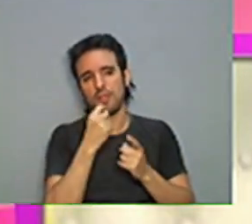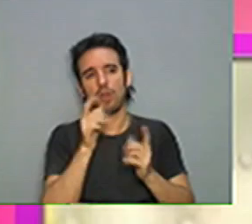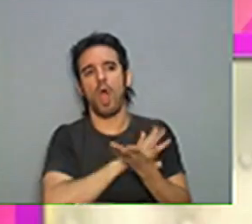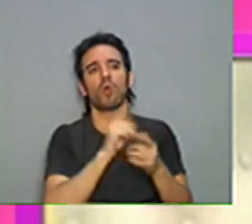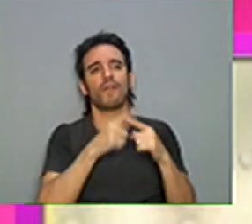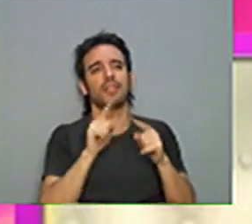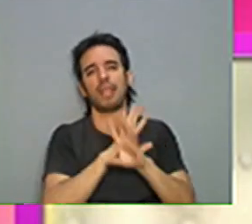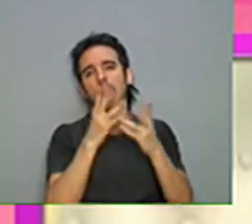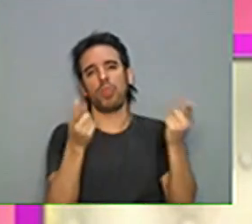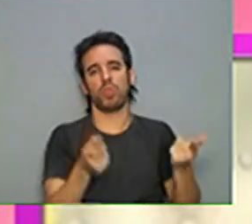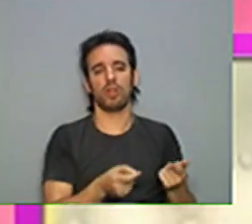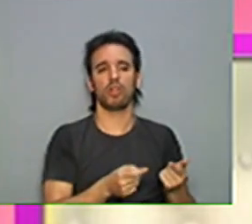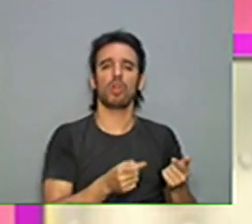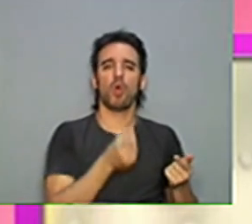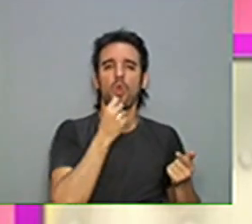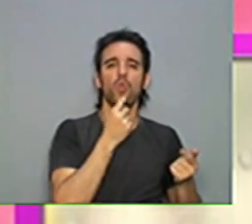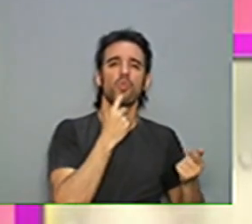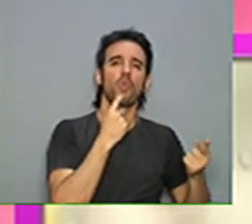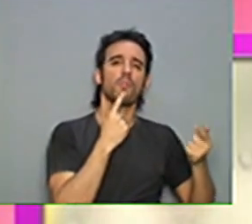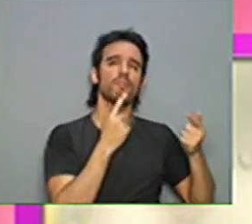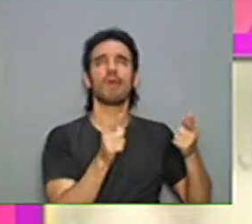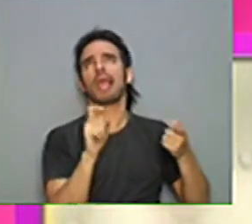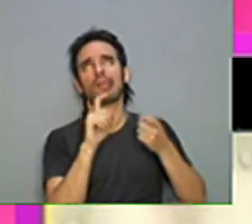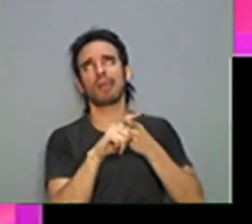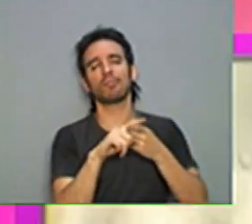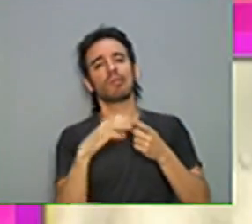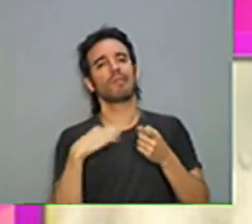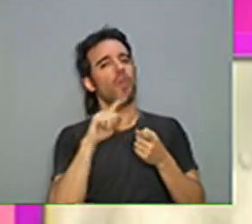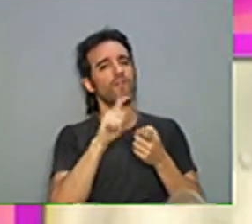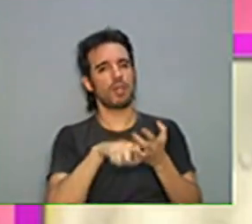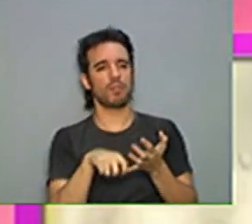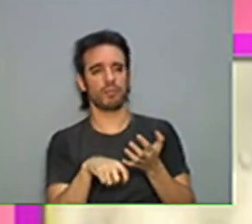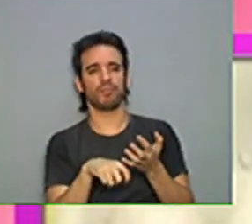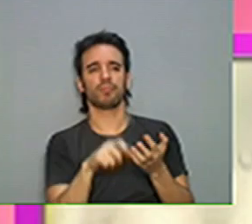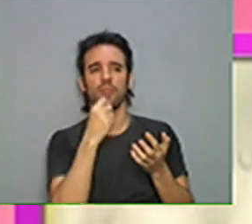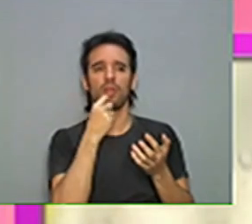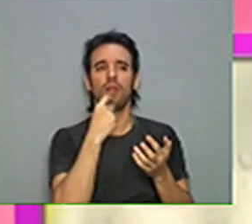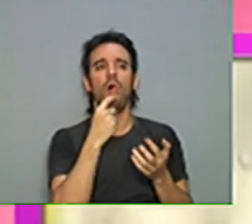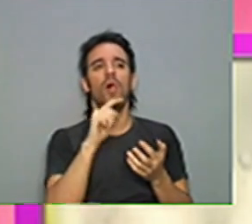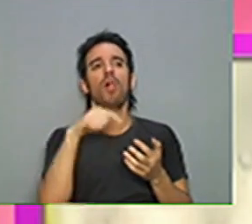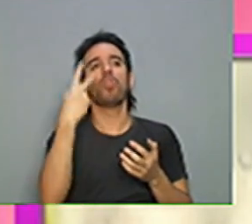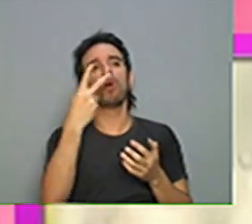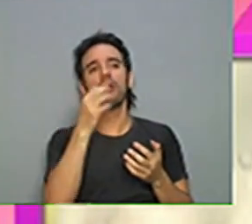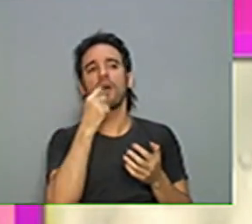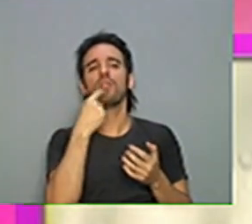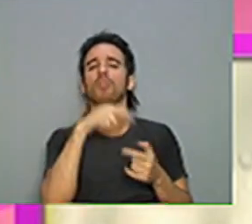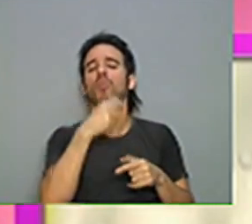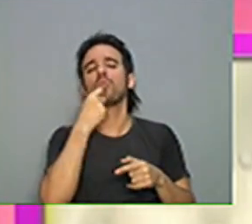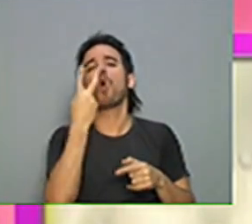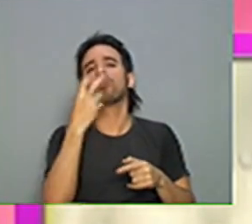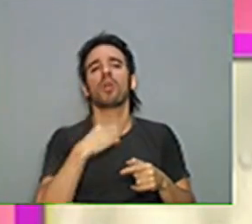fiestita y listo. No voy, no me caso por civil, no firmo. Estos 2 años, una película de terror y de